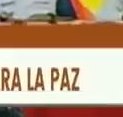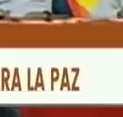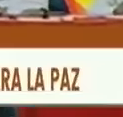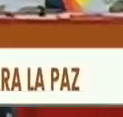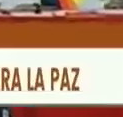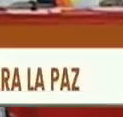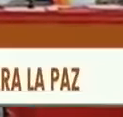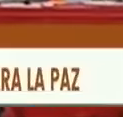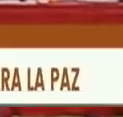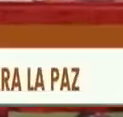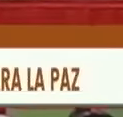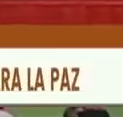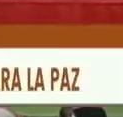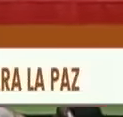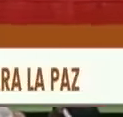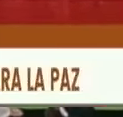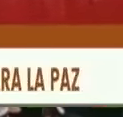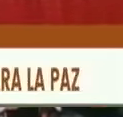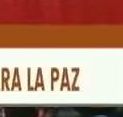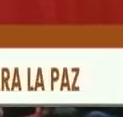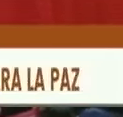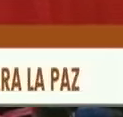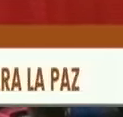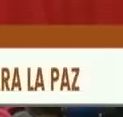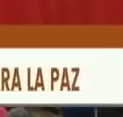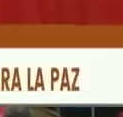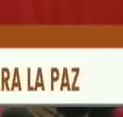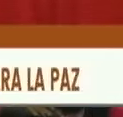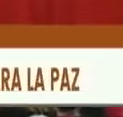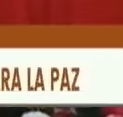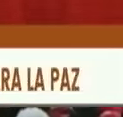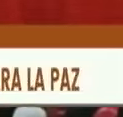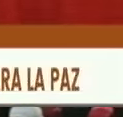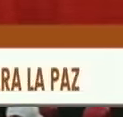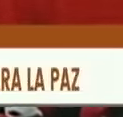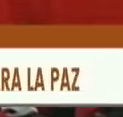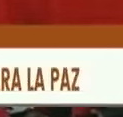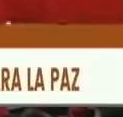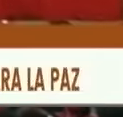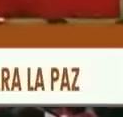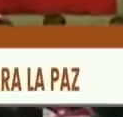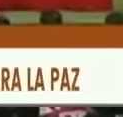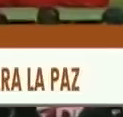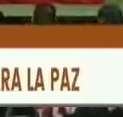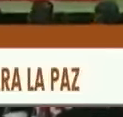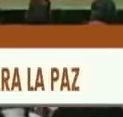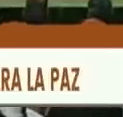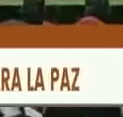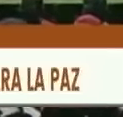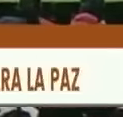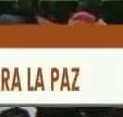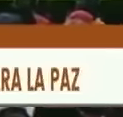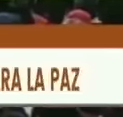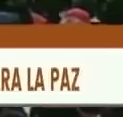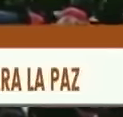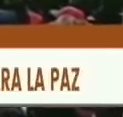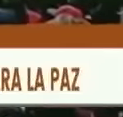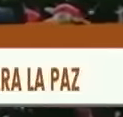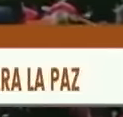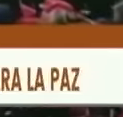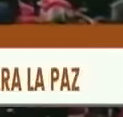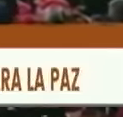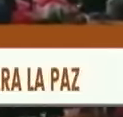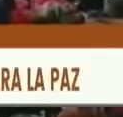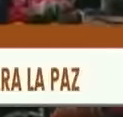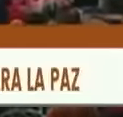24 compañeros de la UPAS. Ahora, ¿ellos van a cumplir todas las tareas? No. Por eso es que es un